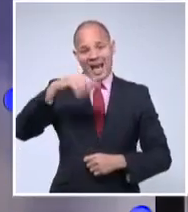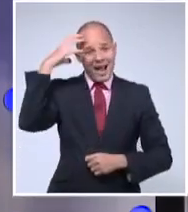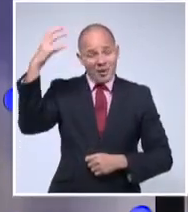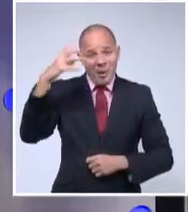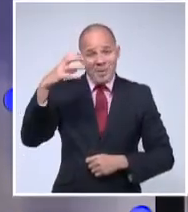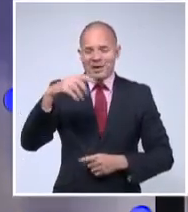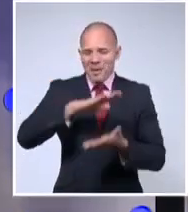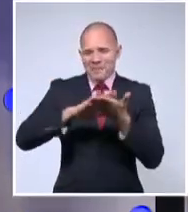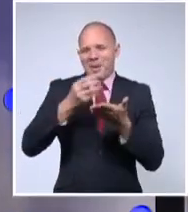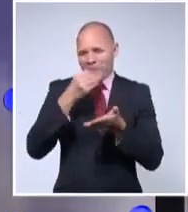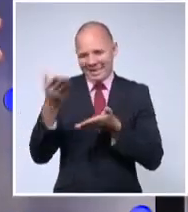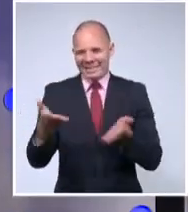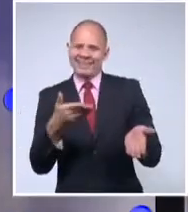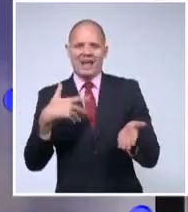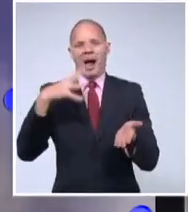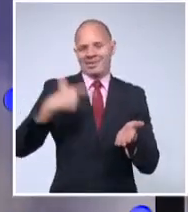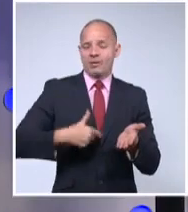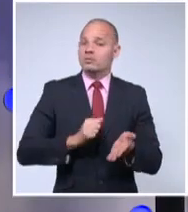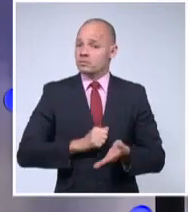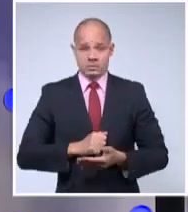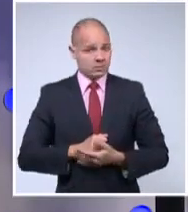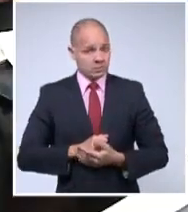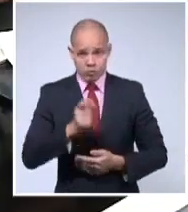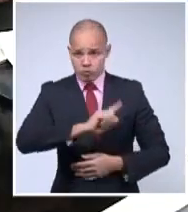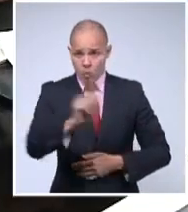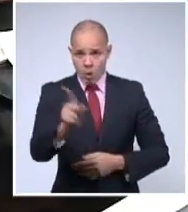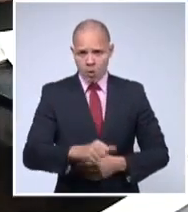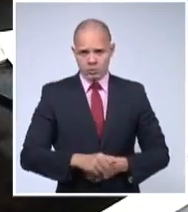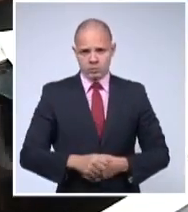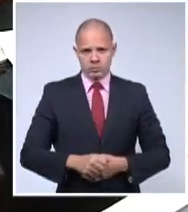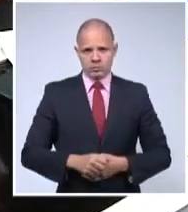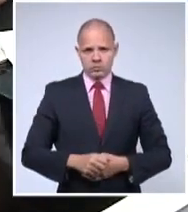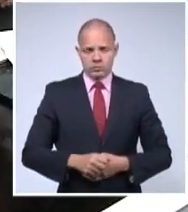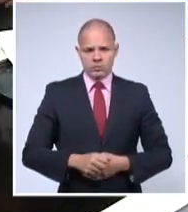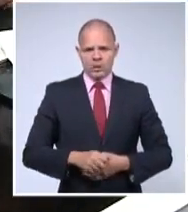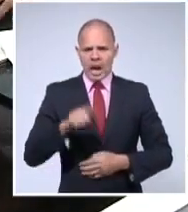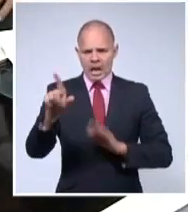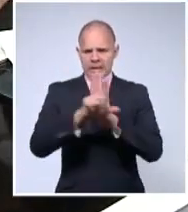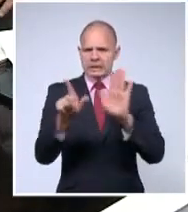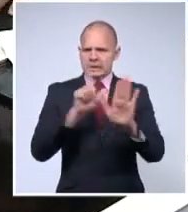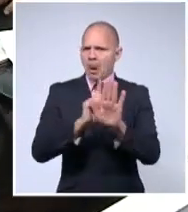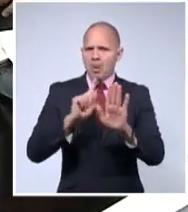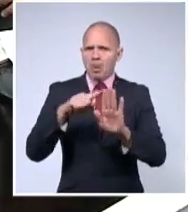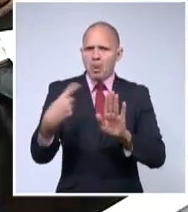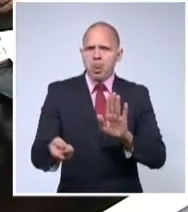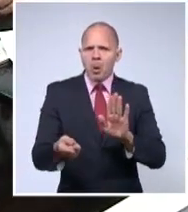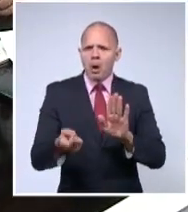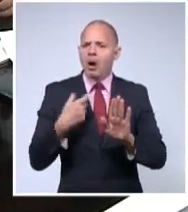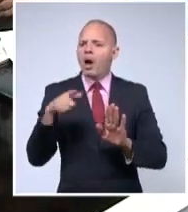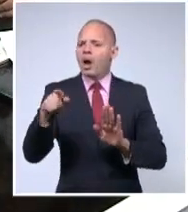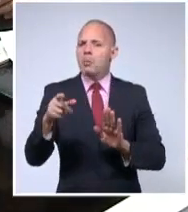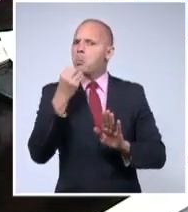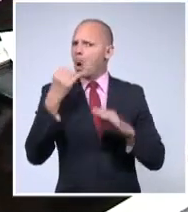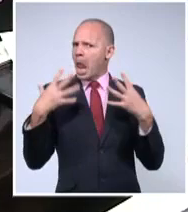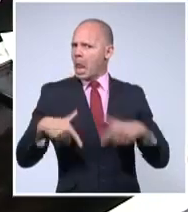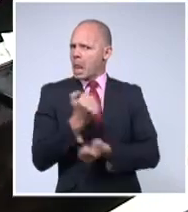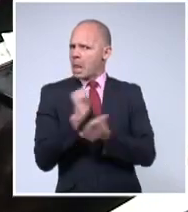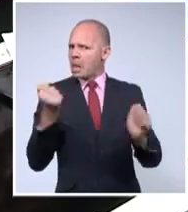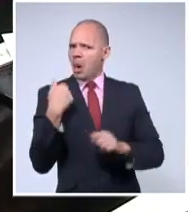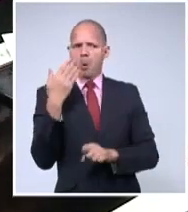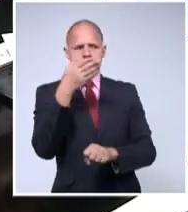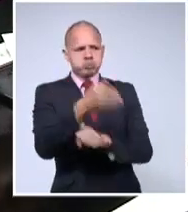le va a permitir a Estados Unidos ni le va a permitir a Estados Unidos. ¿Por qué usted afirma que es ilegal esto? Ir a ese lugar, esto que